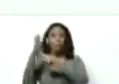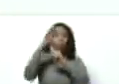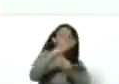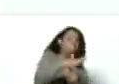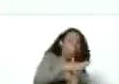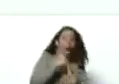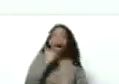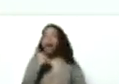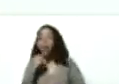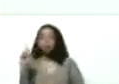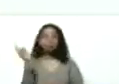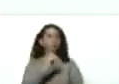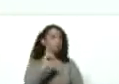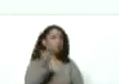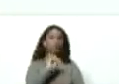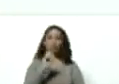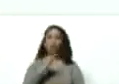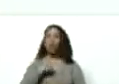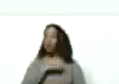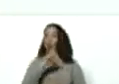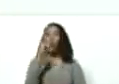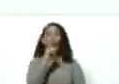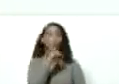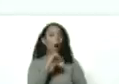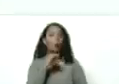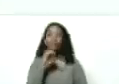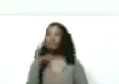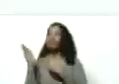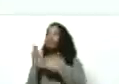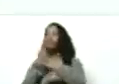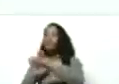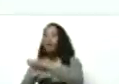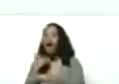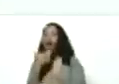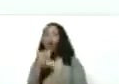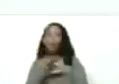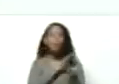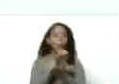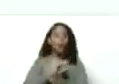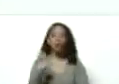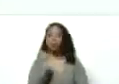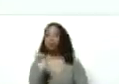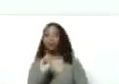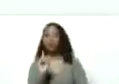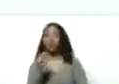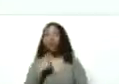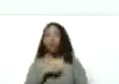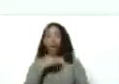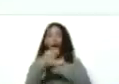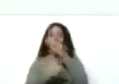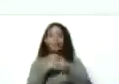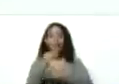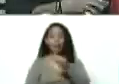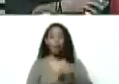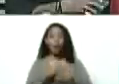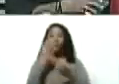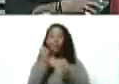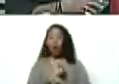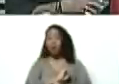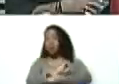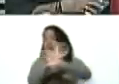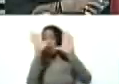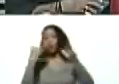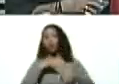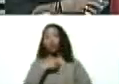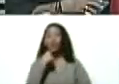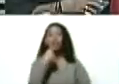tipo aquí no hubo nosotros no tenemos reporte presidente de ningún incidente y en esto estamos siendo muy muy claro le hemos dicho